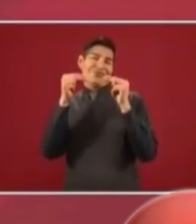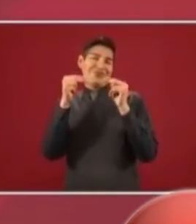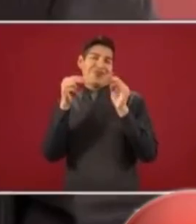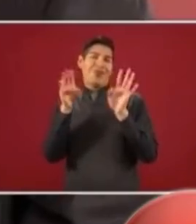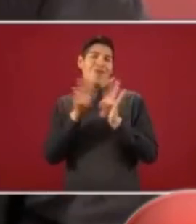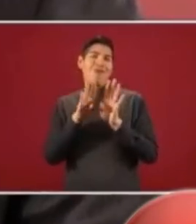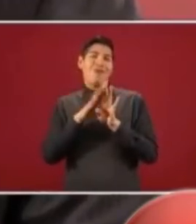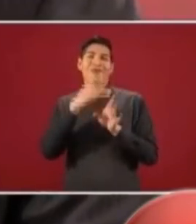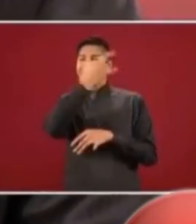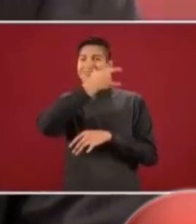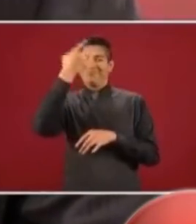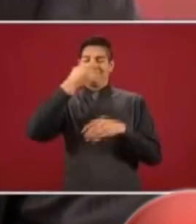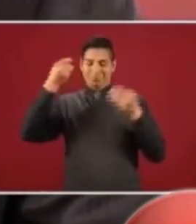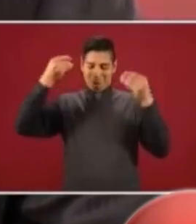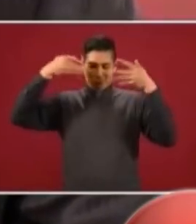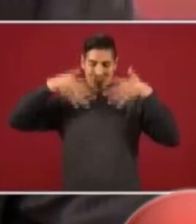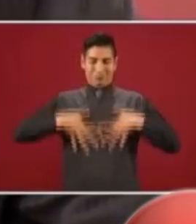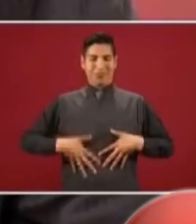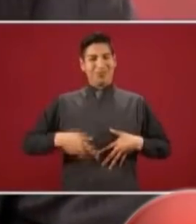disfrazados de empresarios.